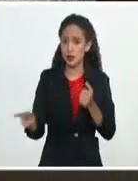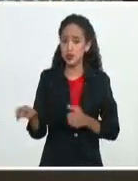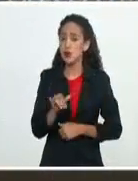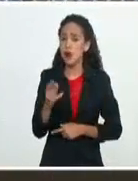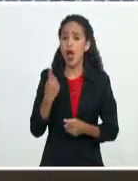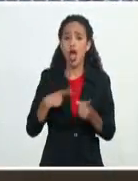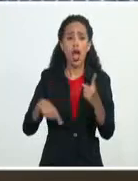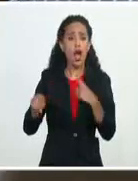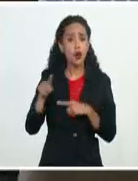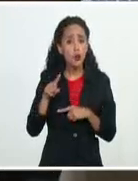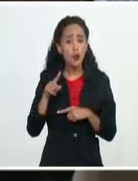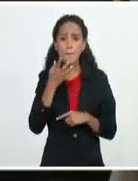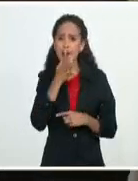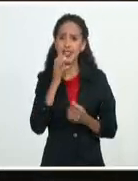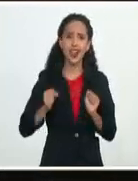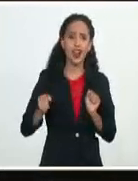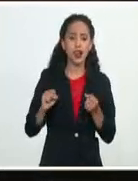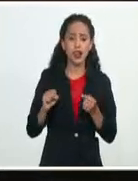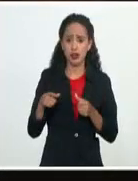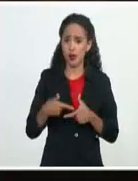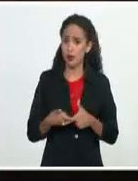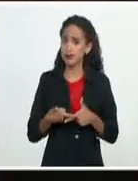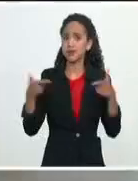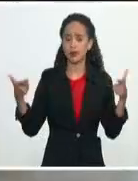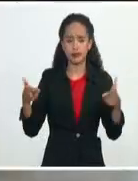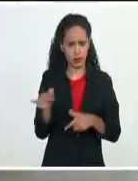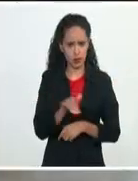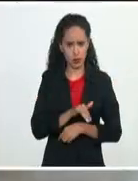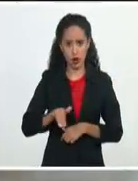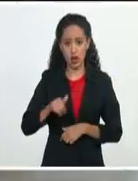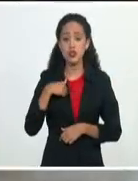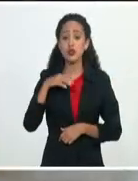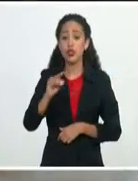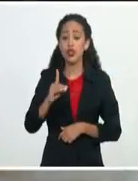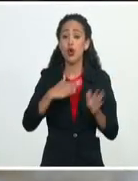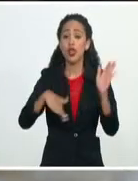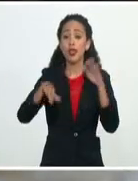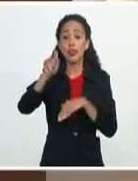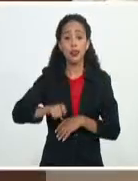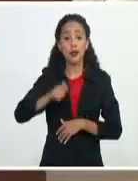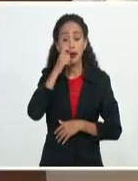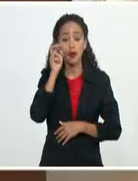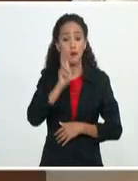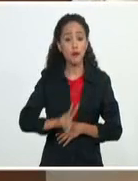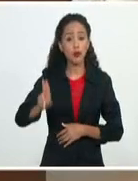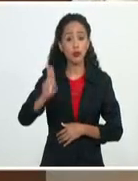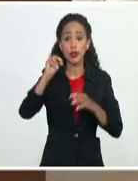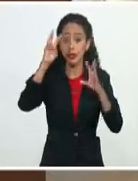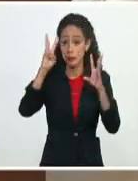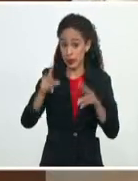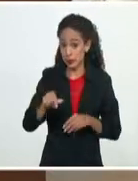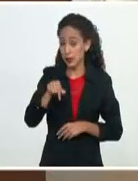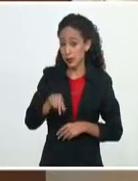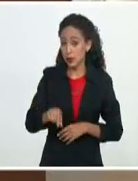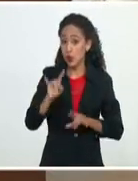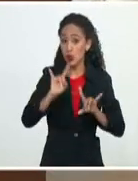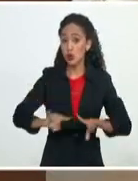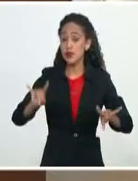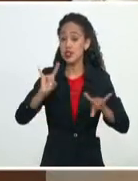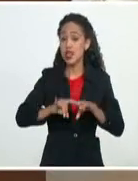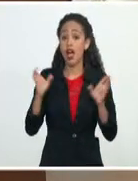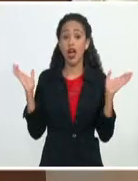que parecían tener la situación controlada. Así lo vaticinó el decano de la Facultad de Matemática y Computación de la Universidad de La Habana, doctor en